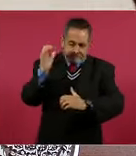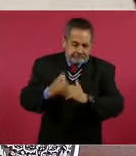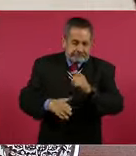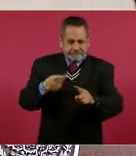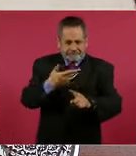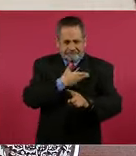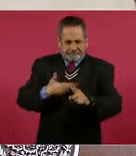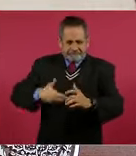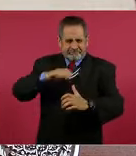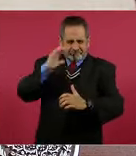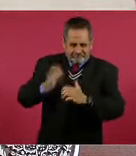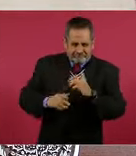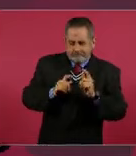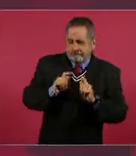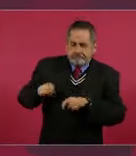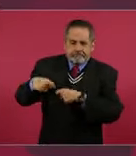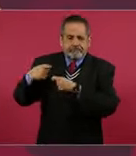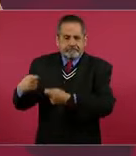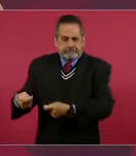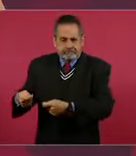terminando su gobierno,